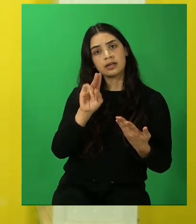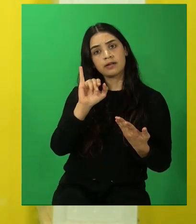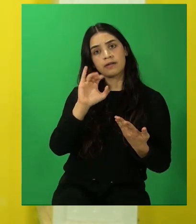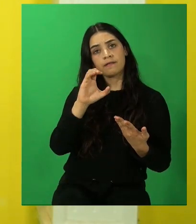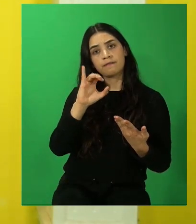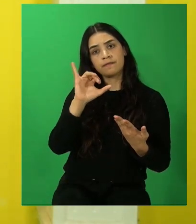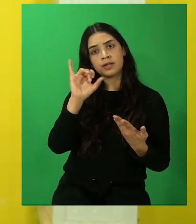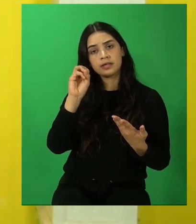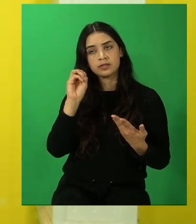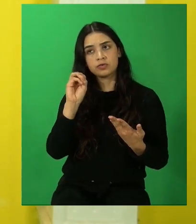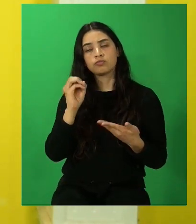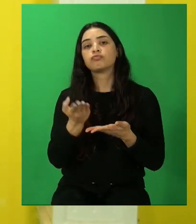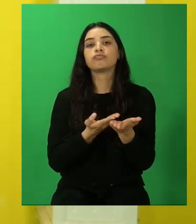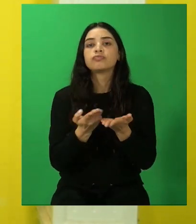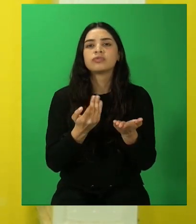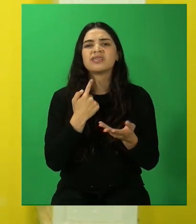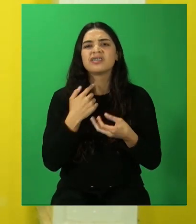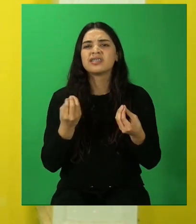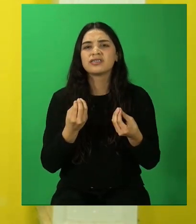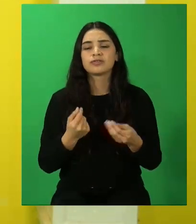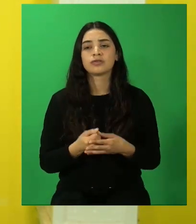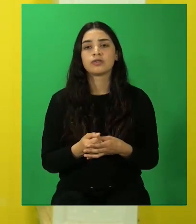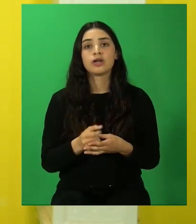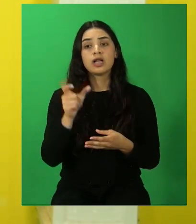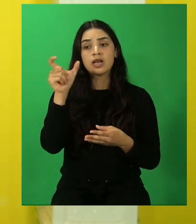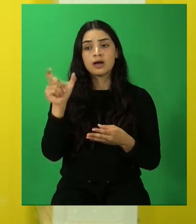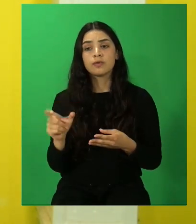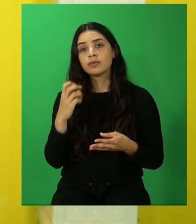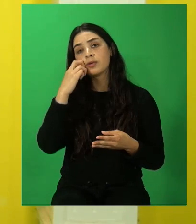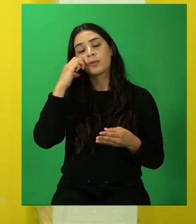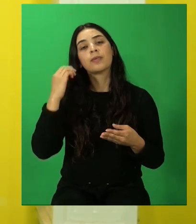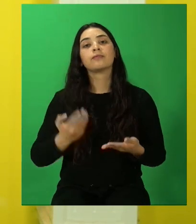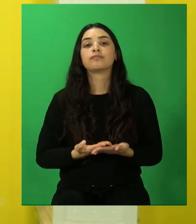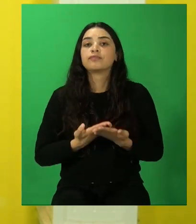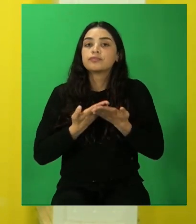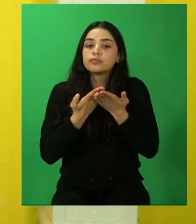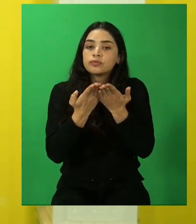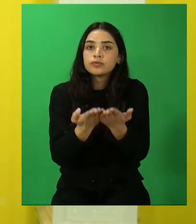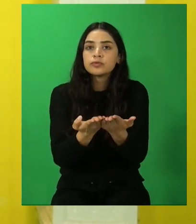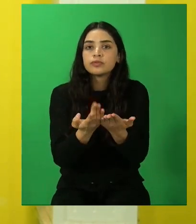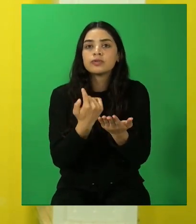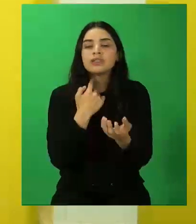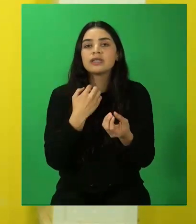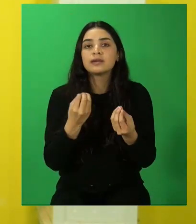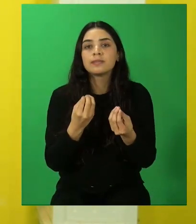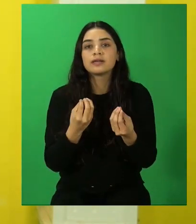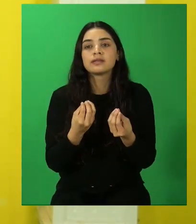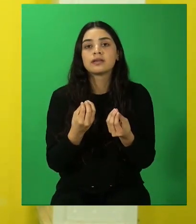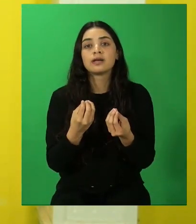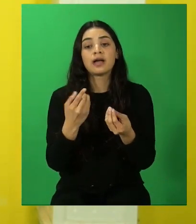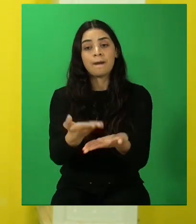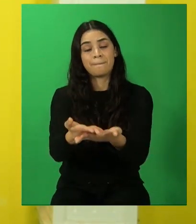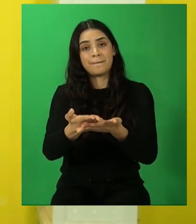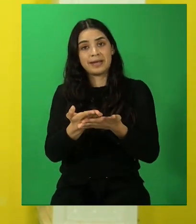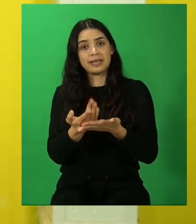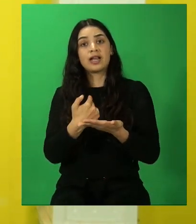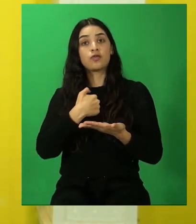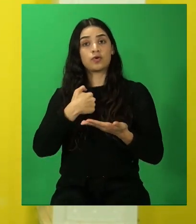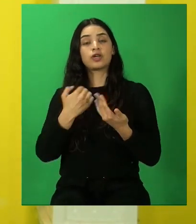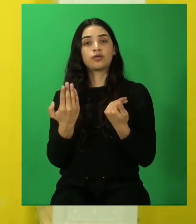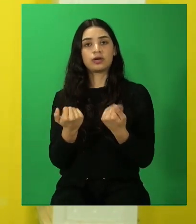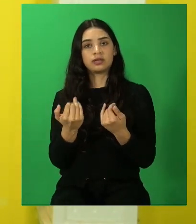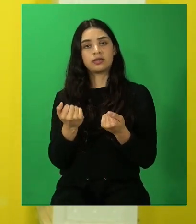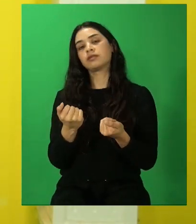servicio. Los servicios son prestaciones humanas que sirven para satisfacer una necesidad humana. Por ejemplo, yo